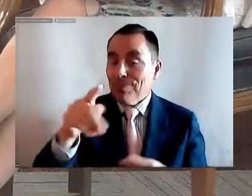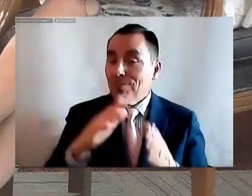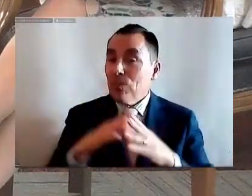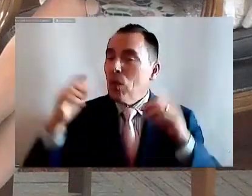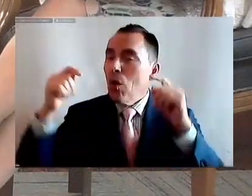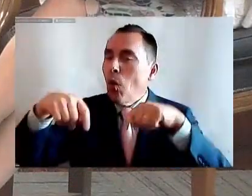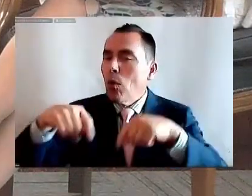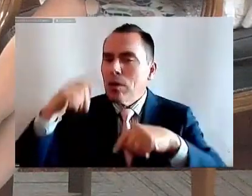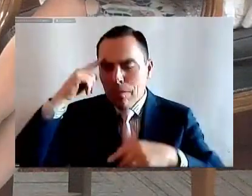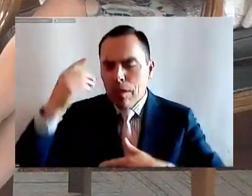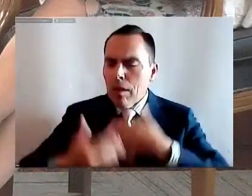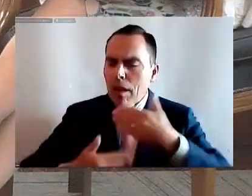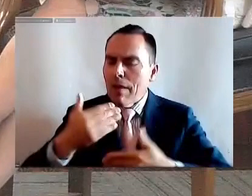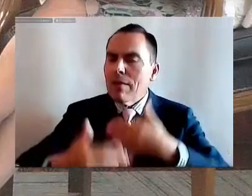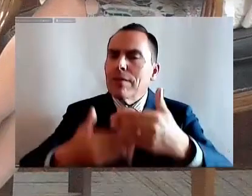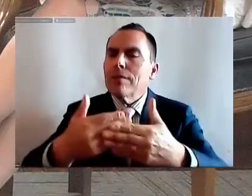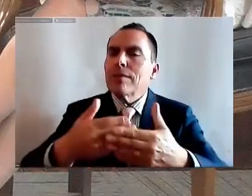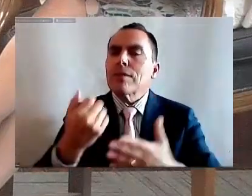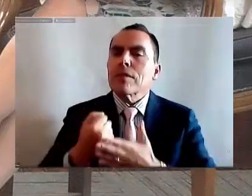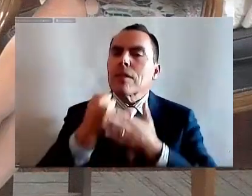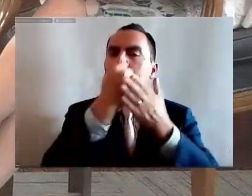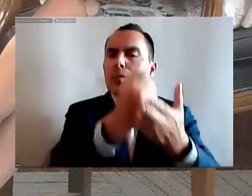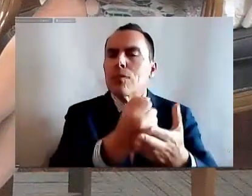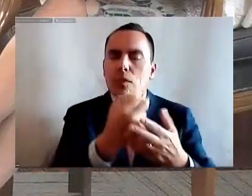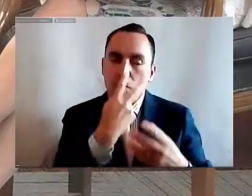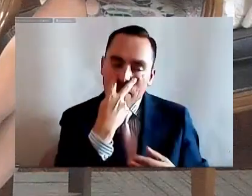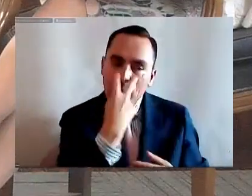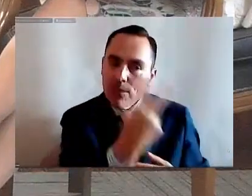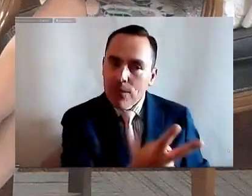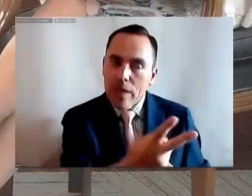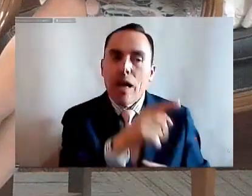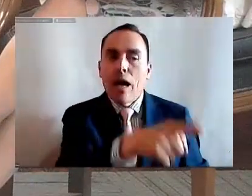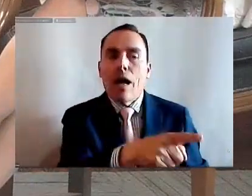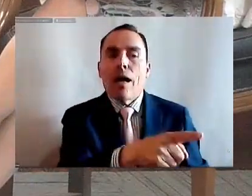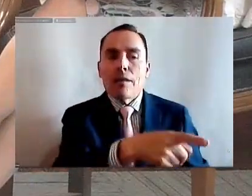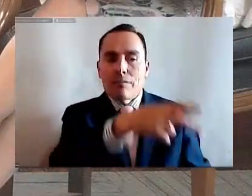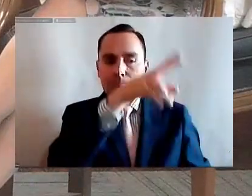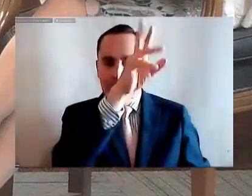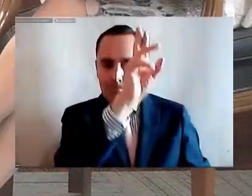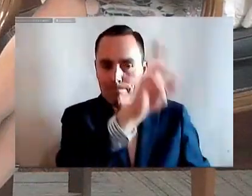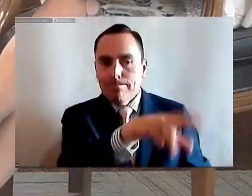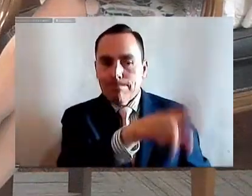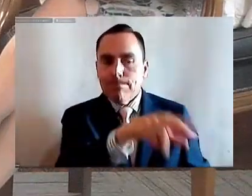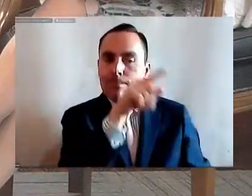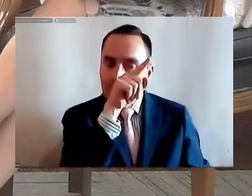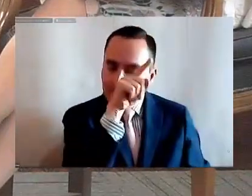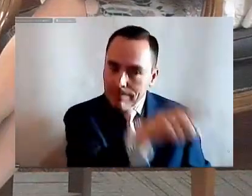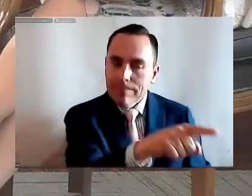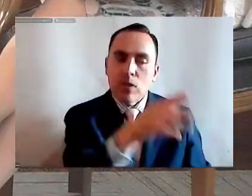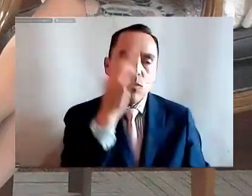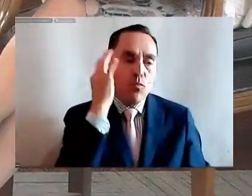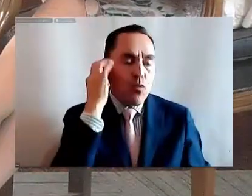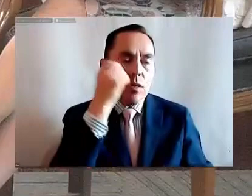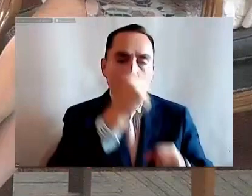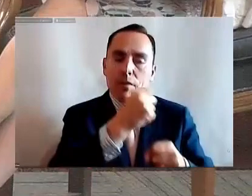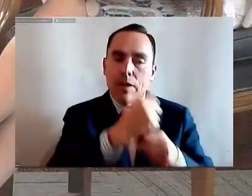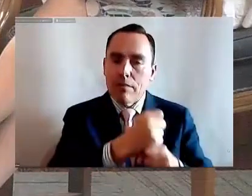avances en otorgar visibilidad y reconocimiento a la situación de las mujeres trabajadoras?